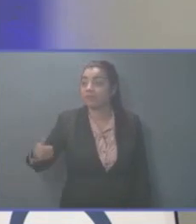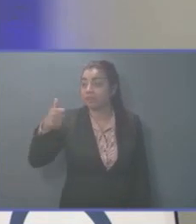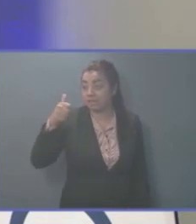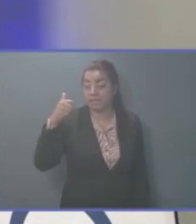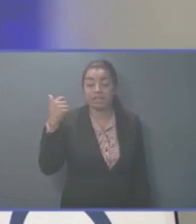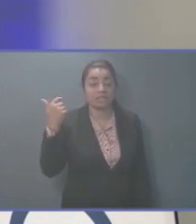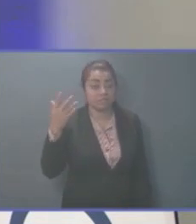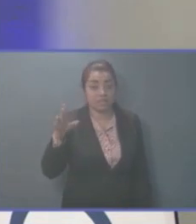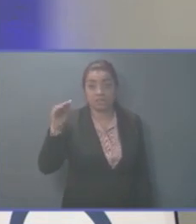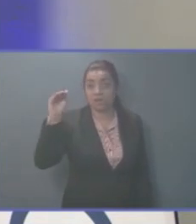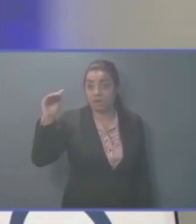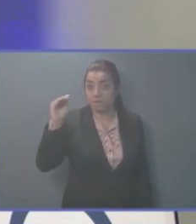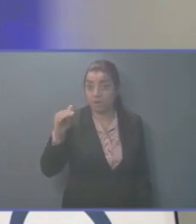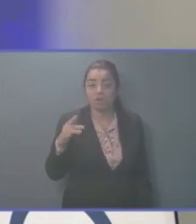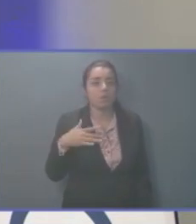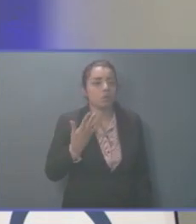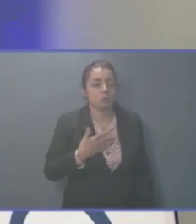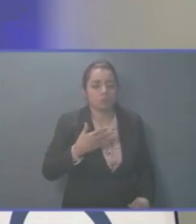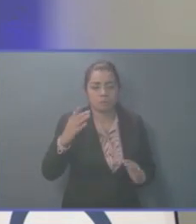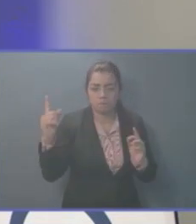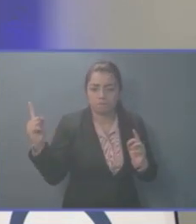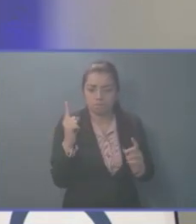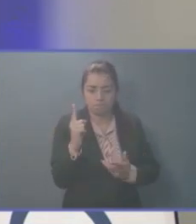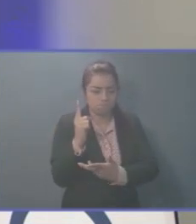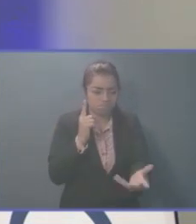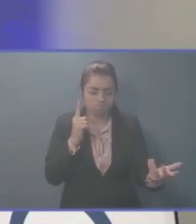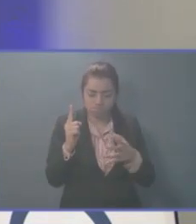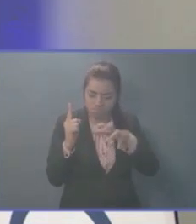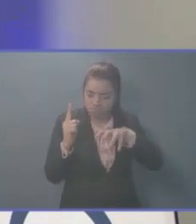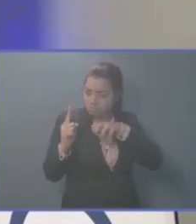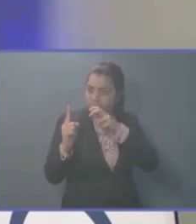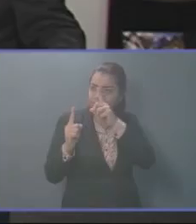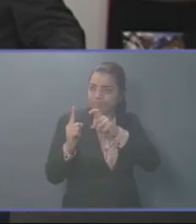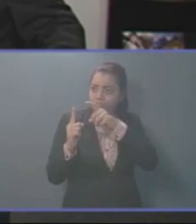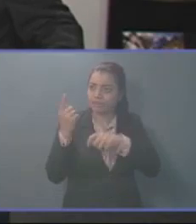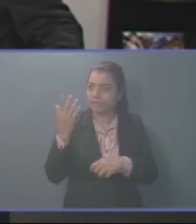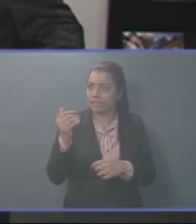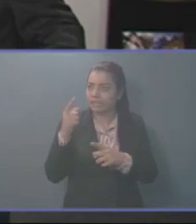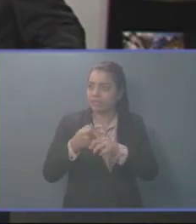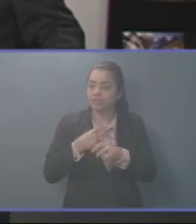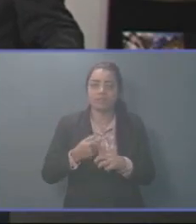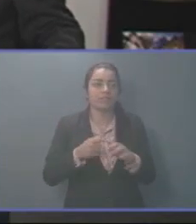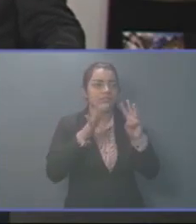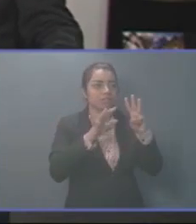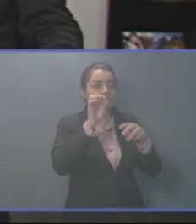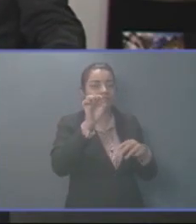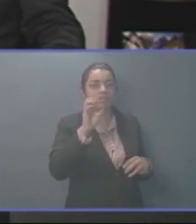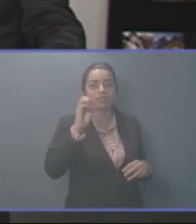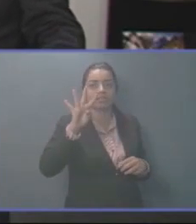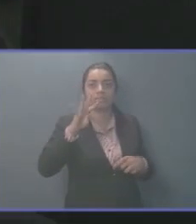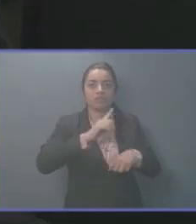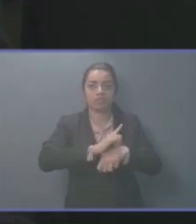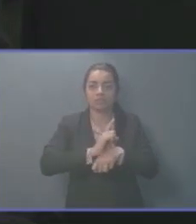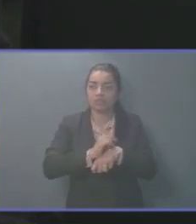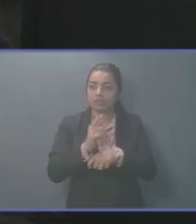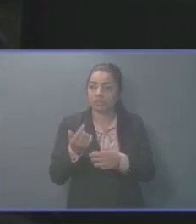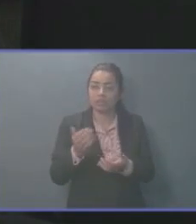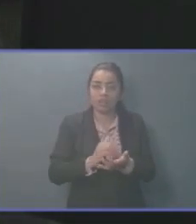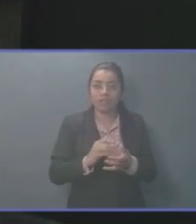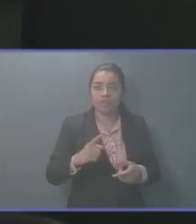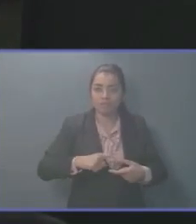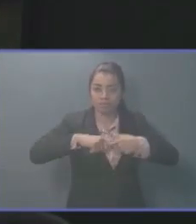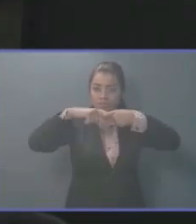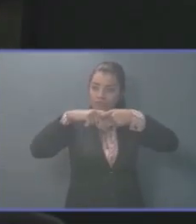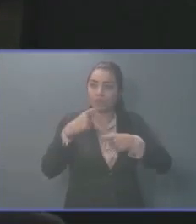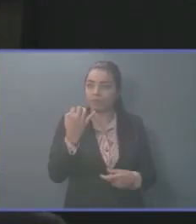convocados y vamos a proceder a la interpelación el día sábado. Bueno, perfecto. 8:04, es momento de hacer una nueva pausa.